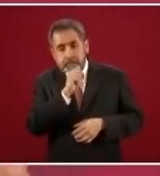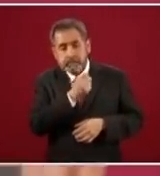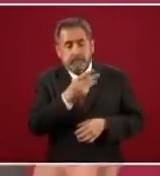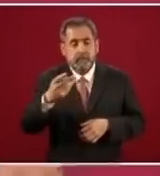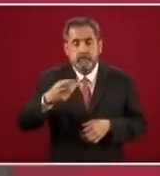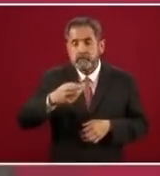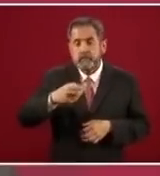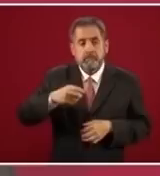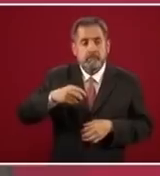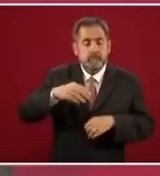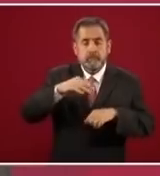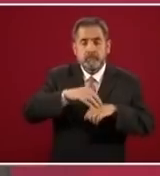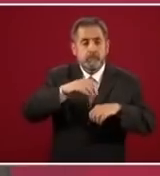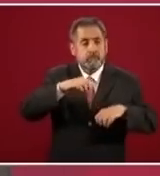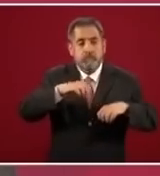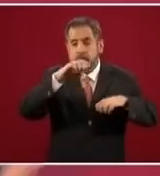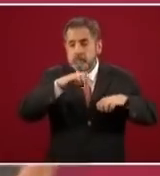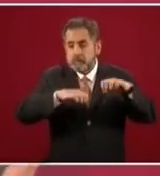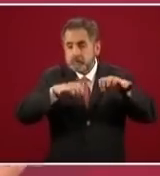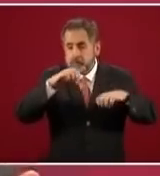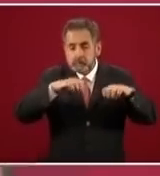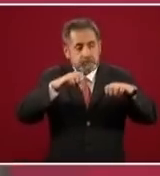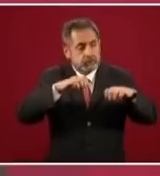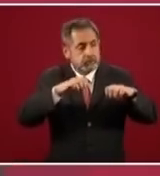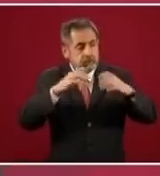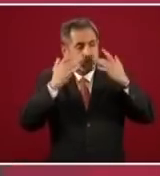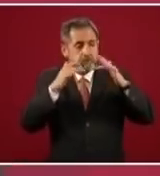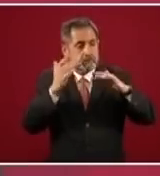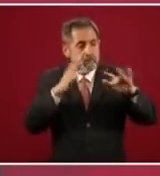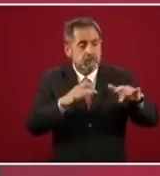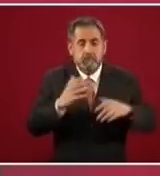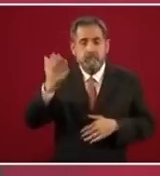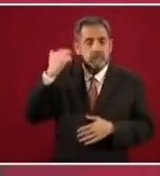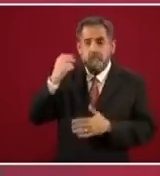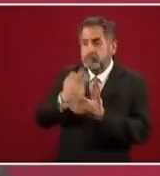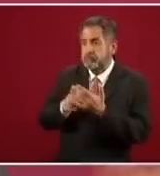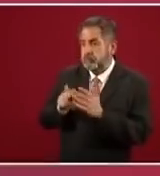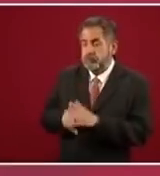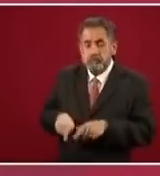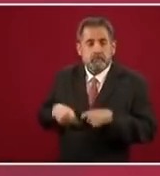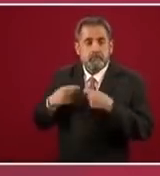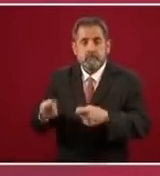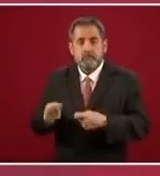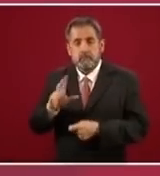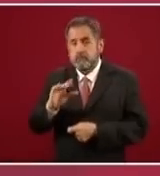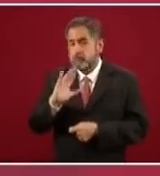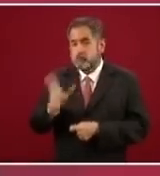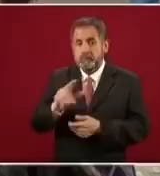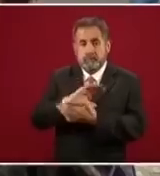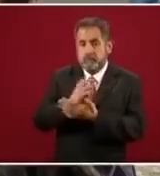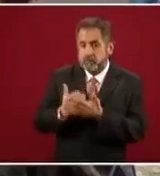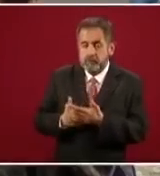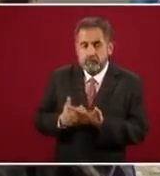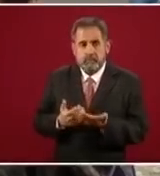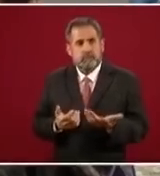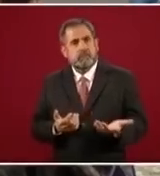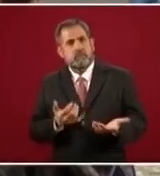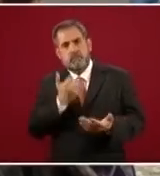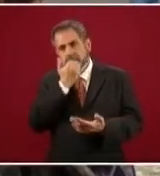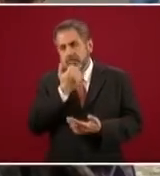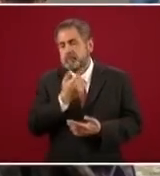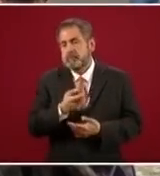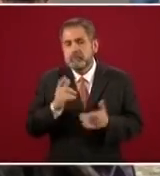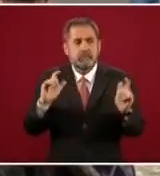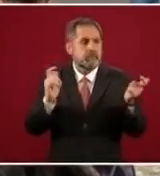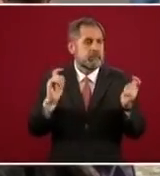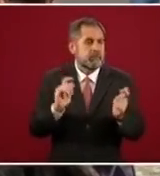muchos años restringidas las contrataciones, no se habían tomado decisiones estratégicas de renovar al personal. Entonces, en el momento en que